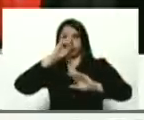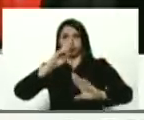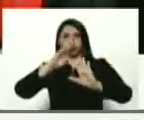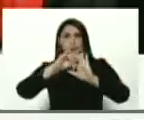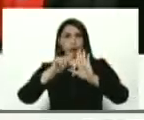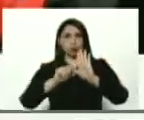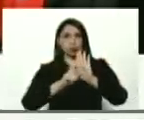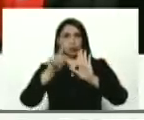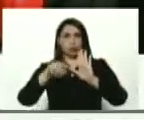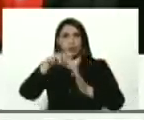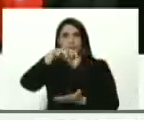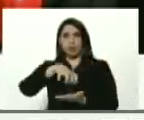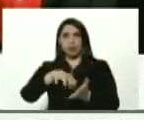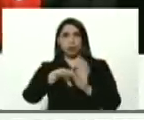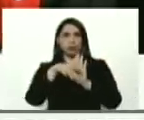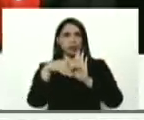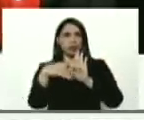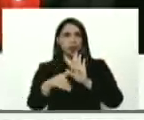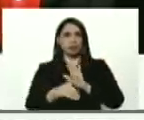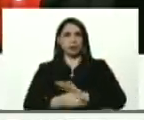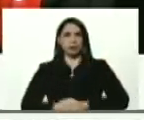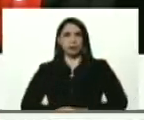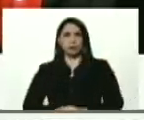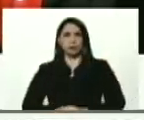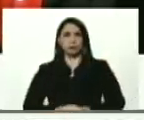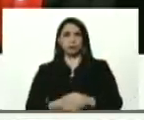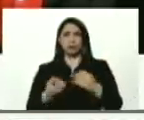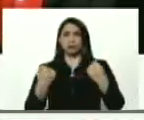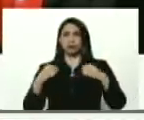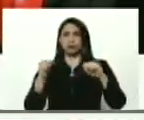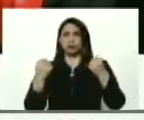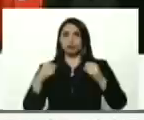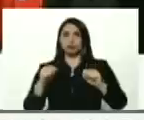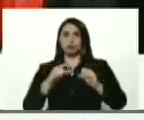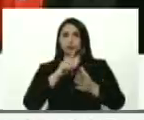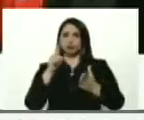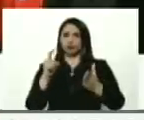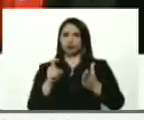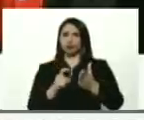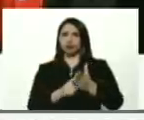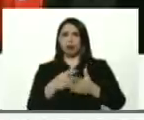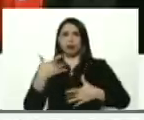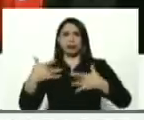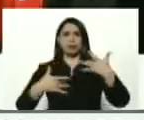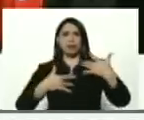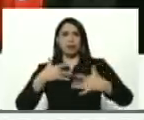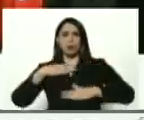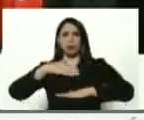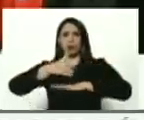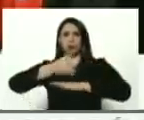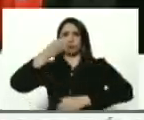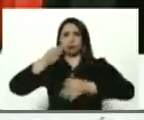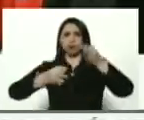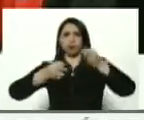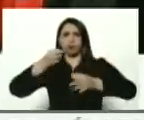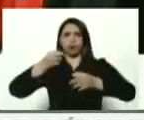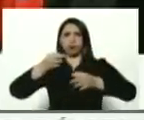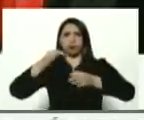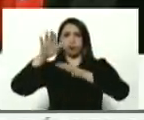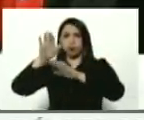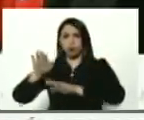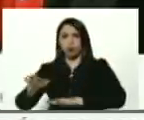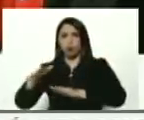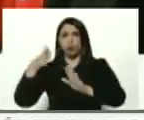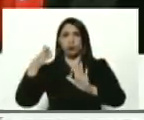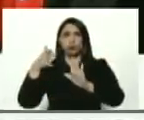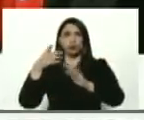y del Estado de Derecho, en ejercicio pleno de su actividad jurisdiccional y subordinado solo a los